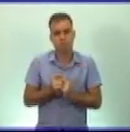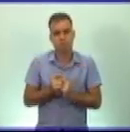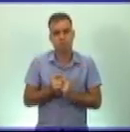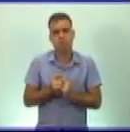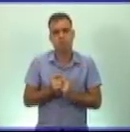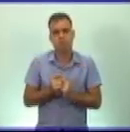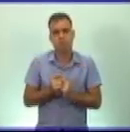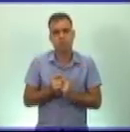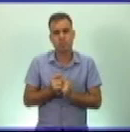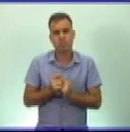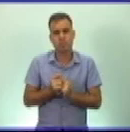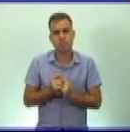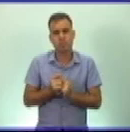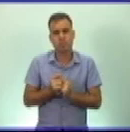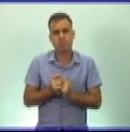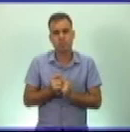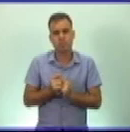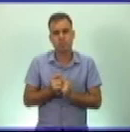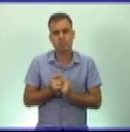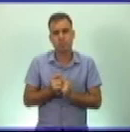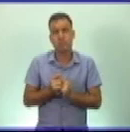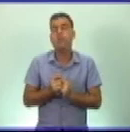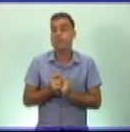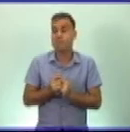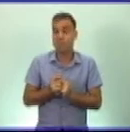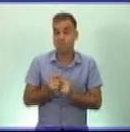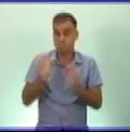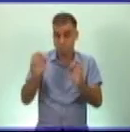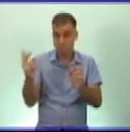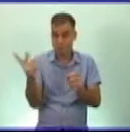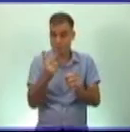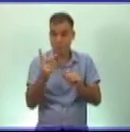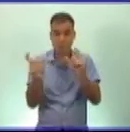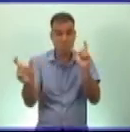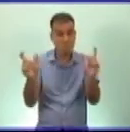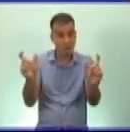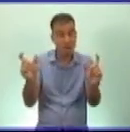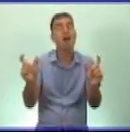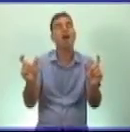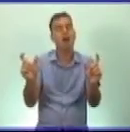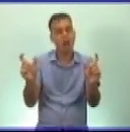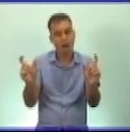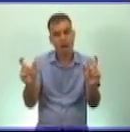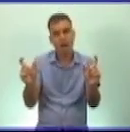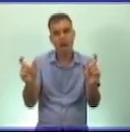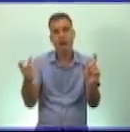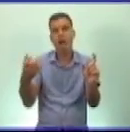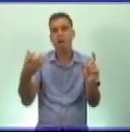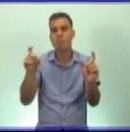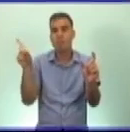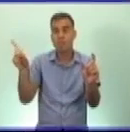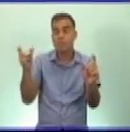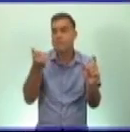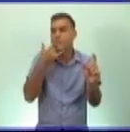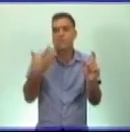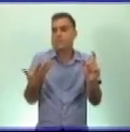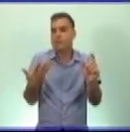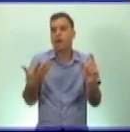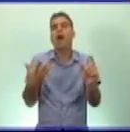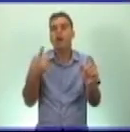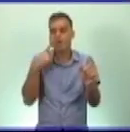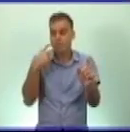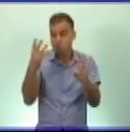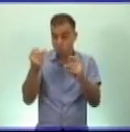y ganancia real o aparente de electrones. Y por supuesto, esto trae como consecuencia que varíen los números